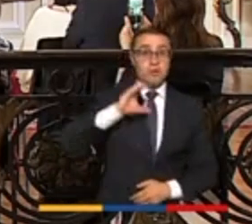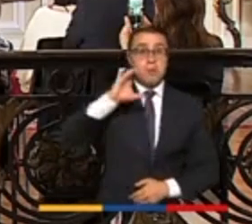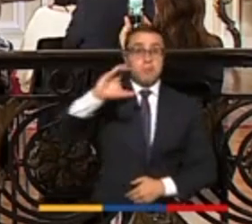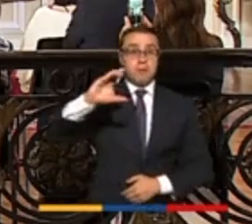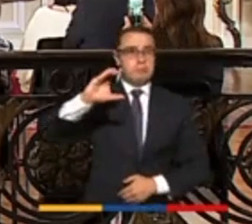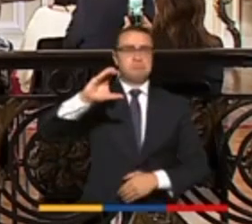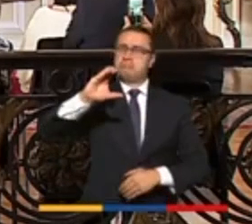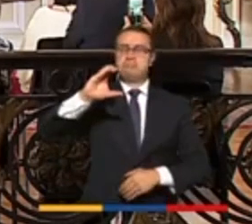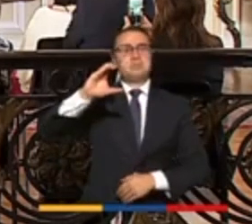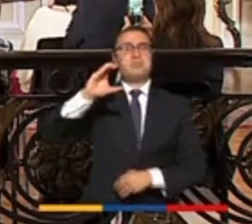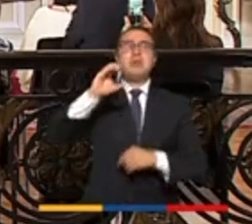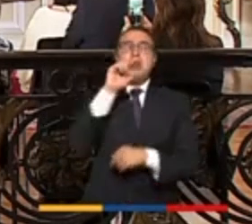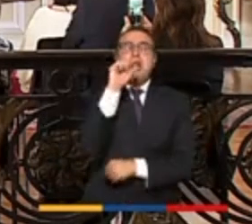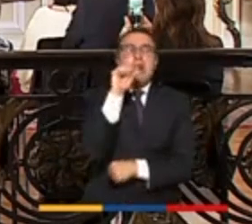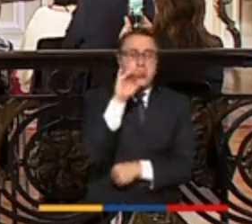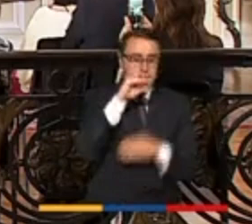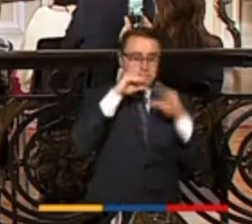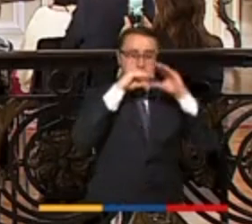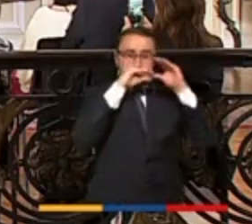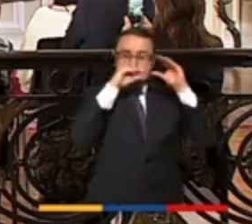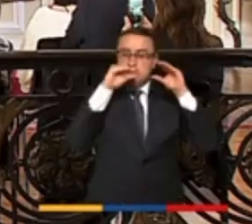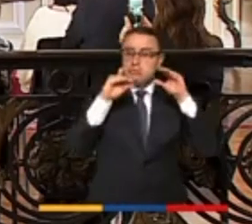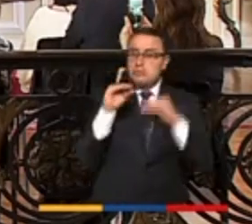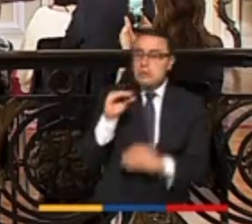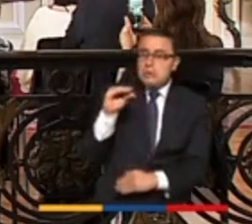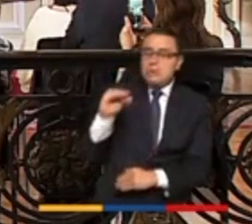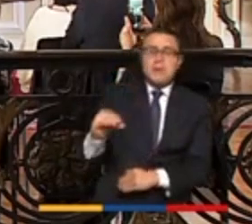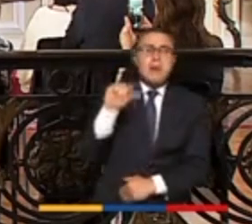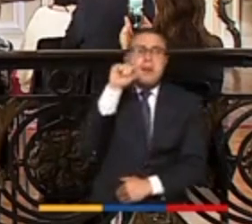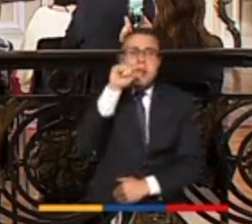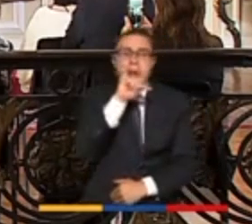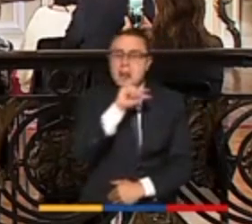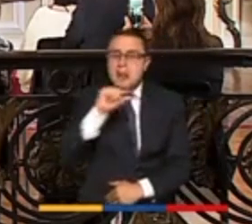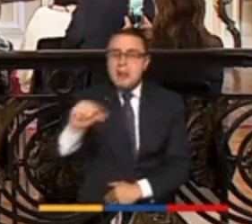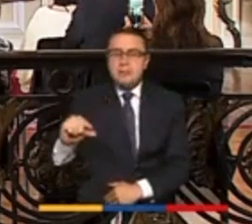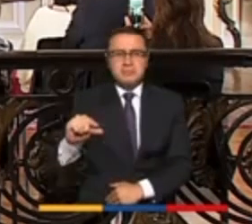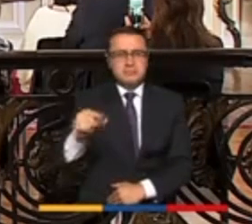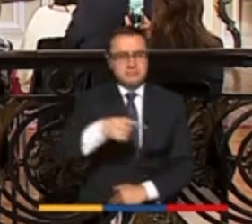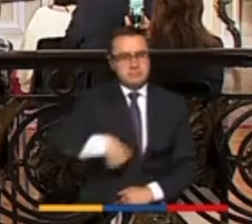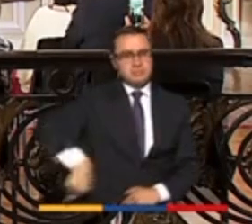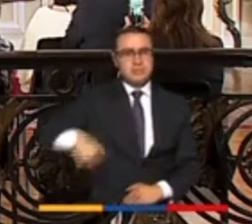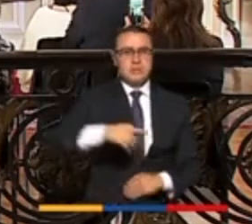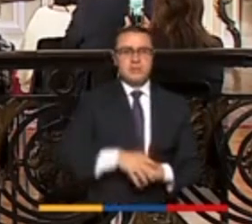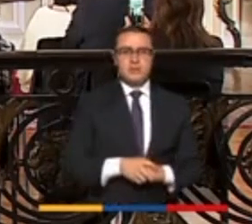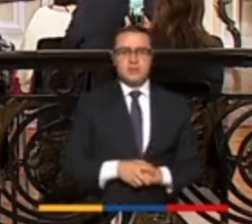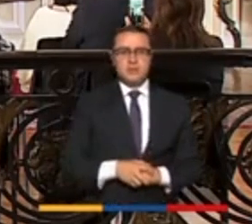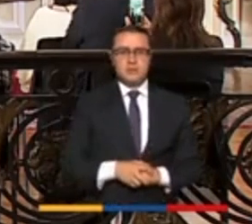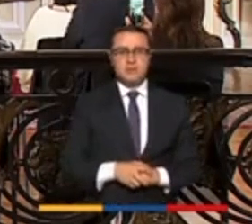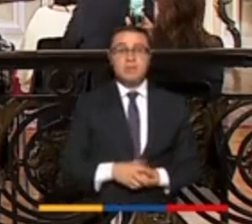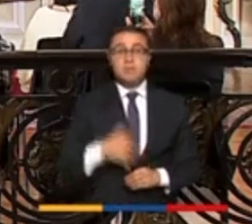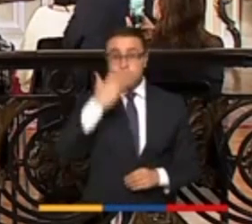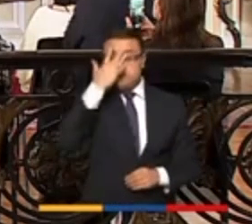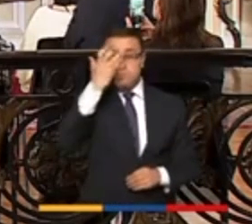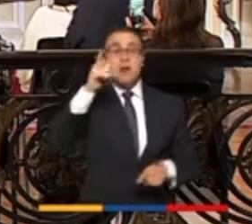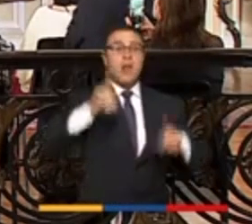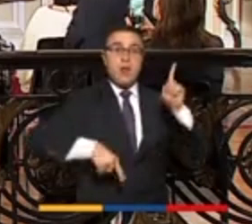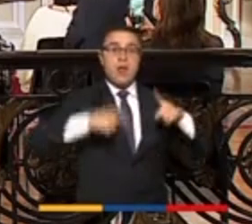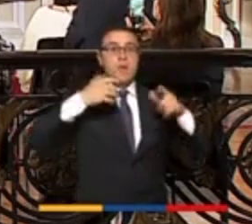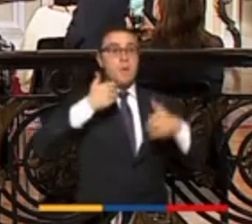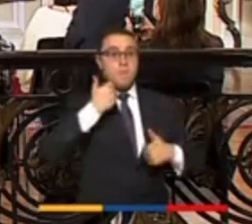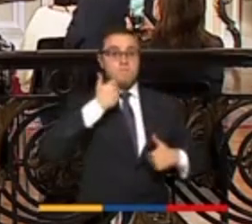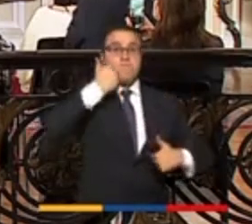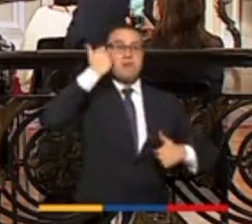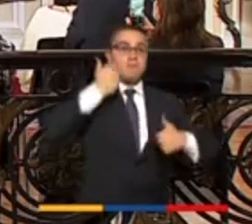por debajo de la subsistencia, sea porque los mayores son integrados a la